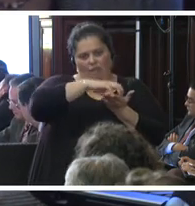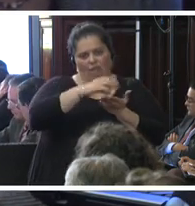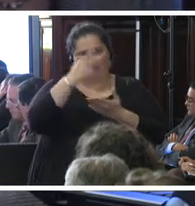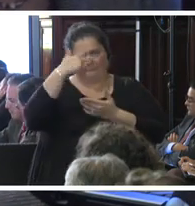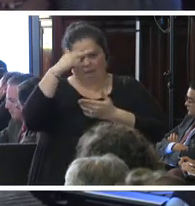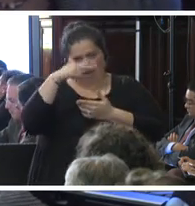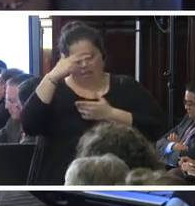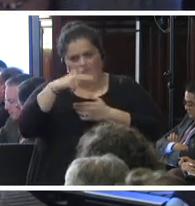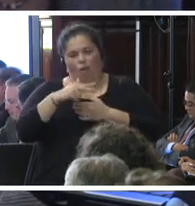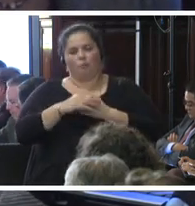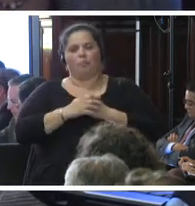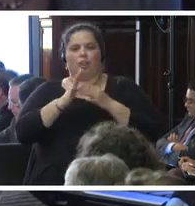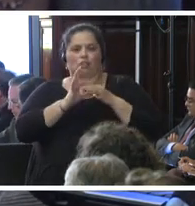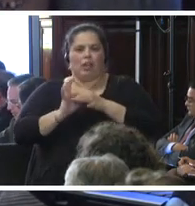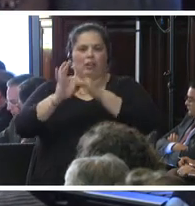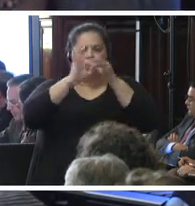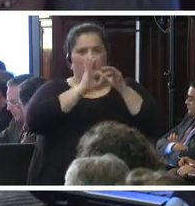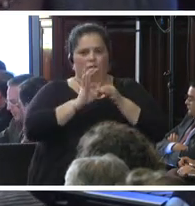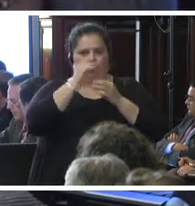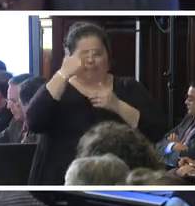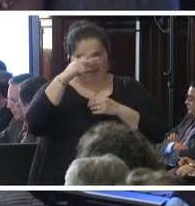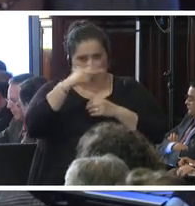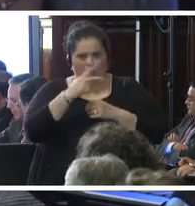de los Estados Unidos mexicanos.